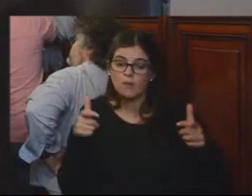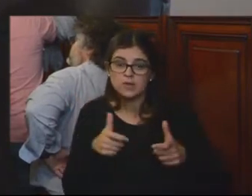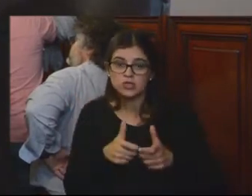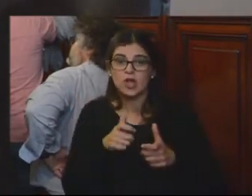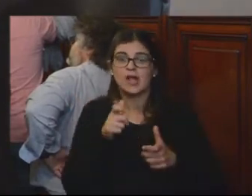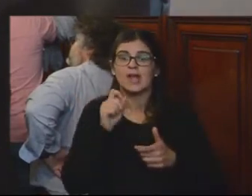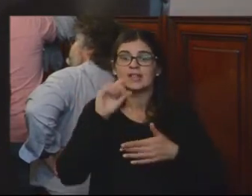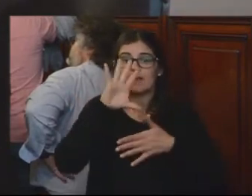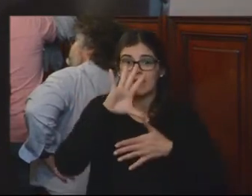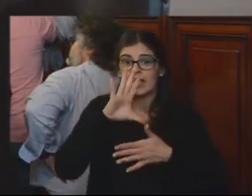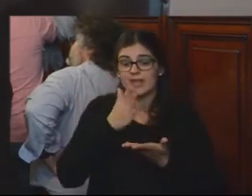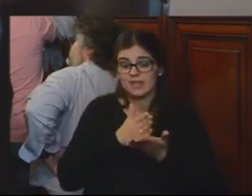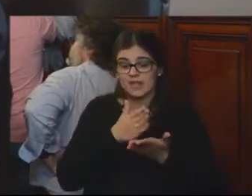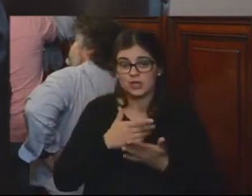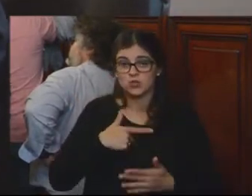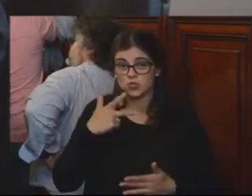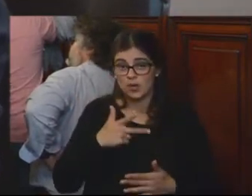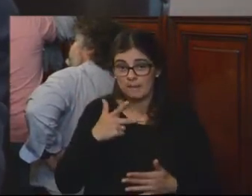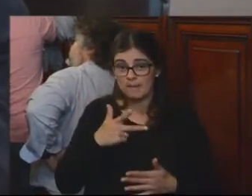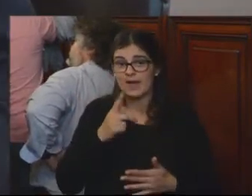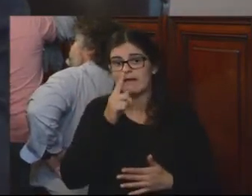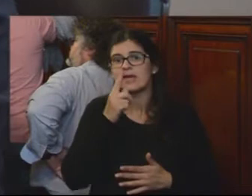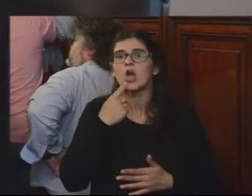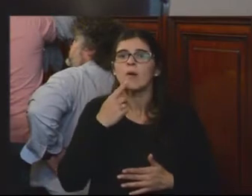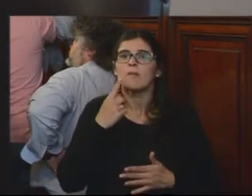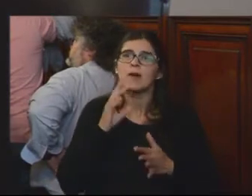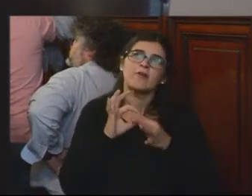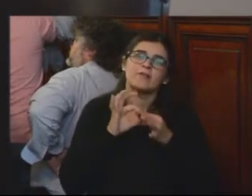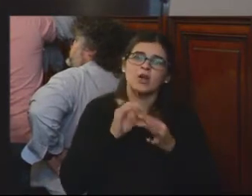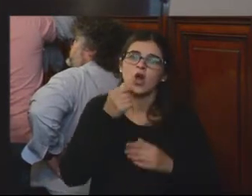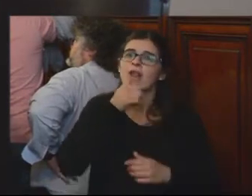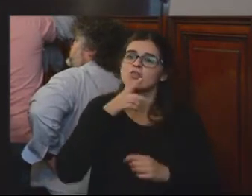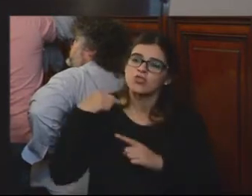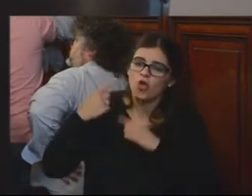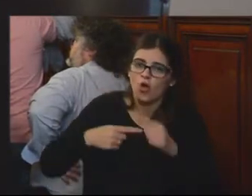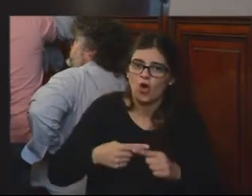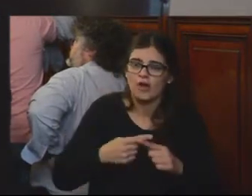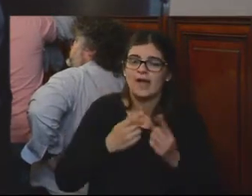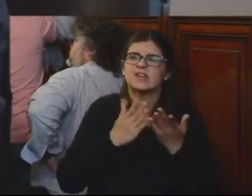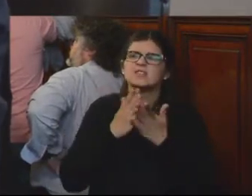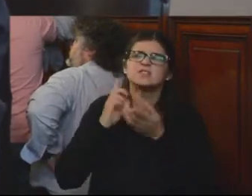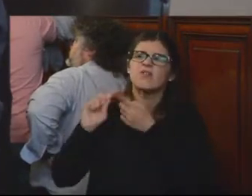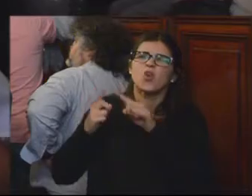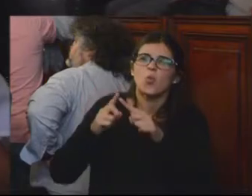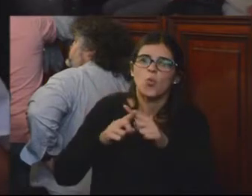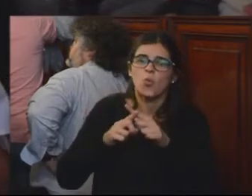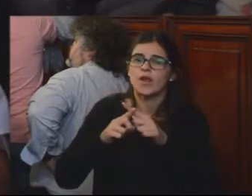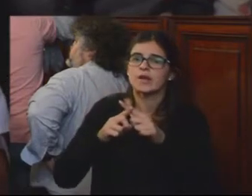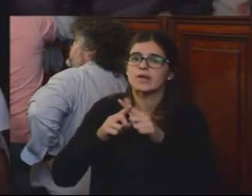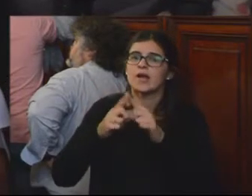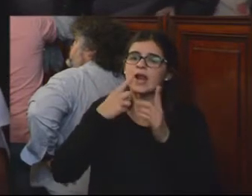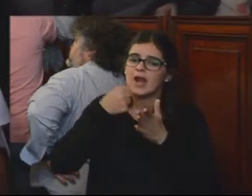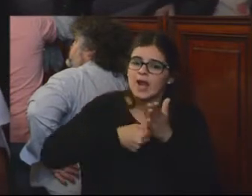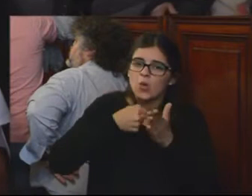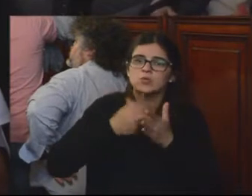derechos humanos y la lealtad con su historia está claramente vinculada a en la lucha por